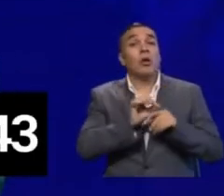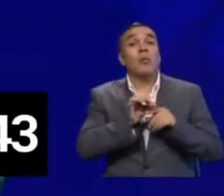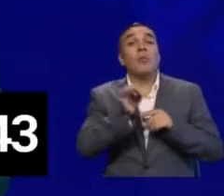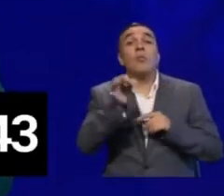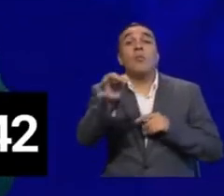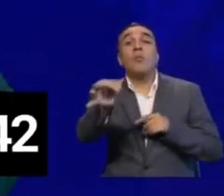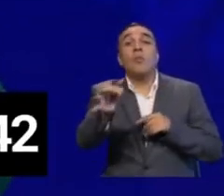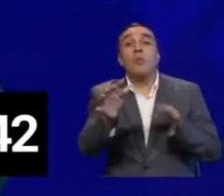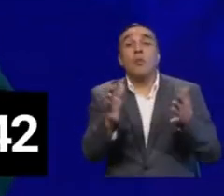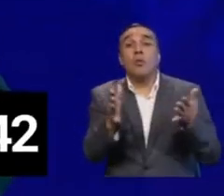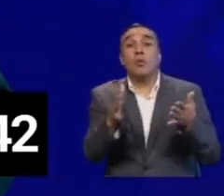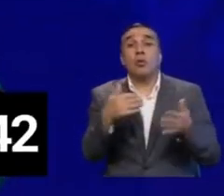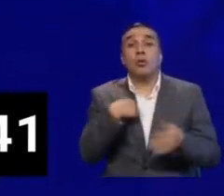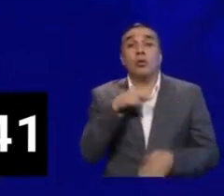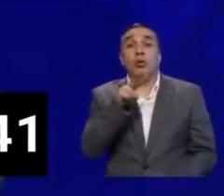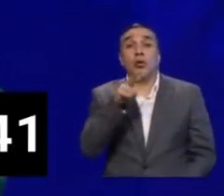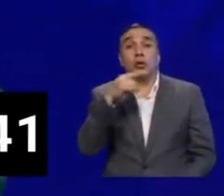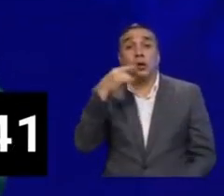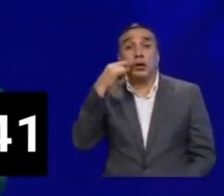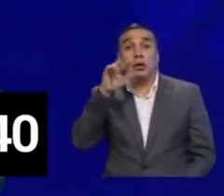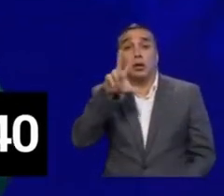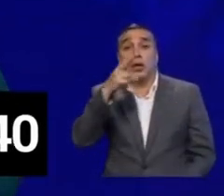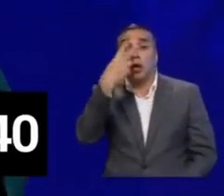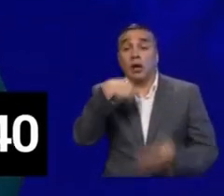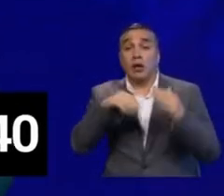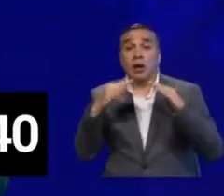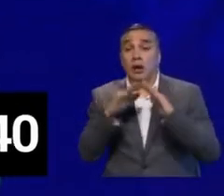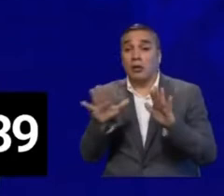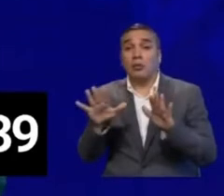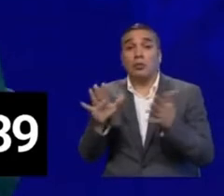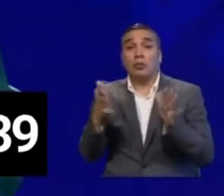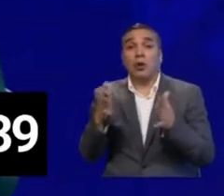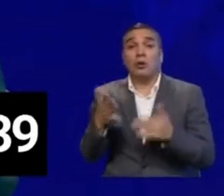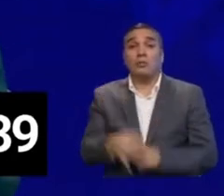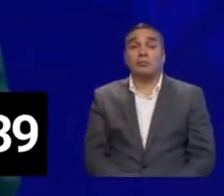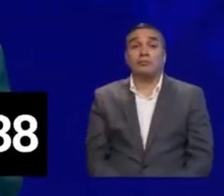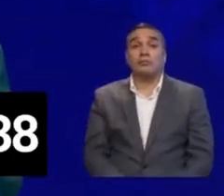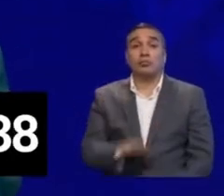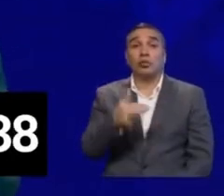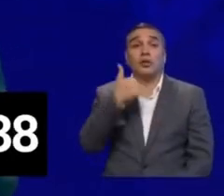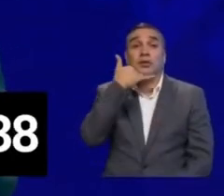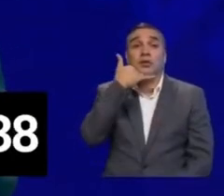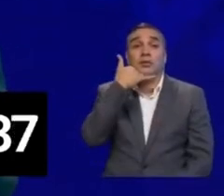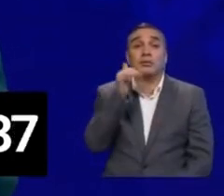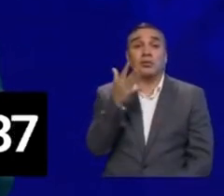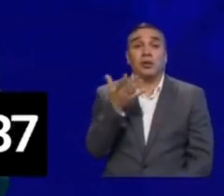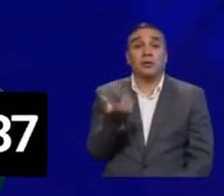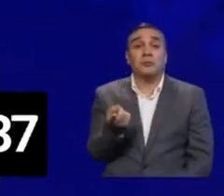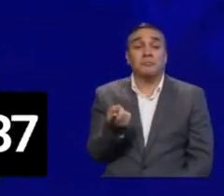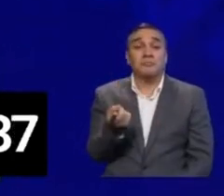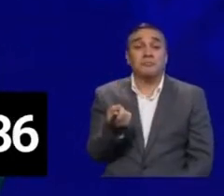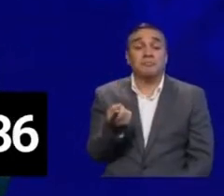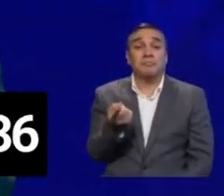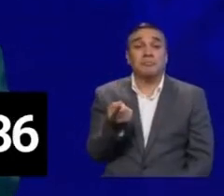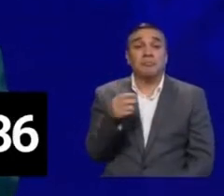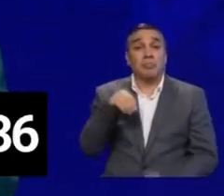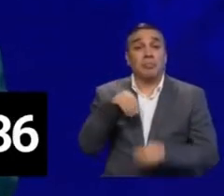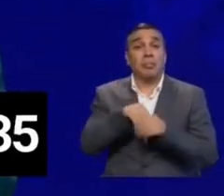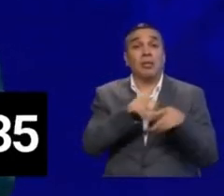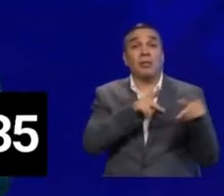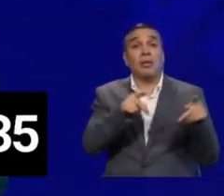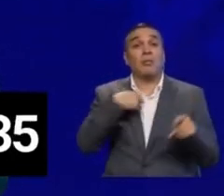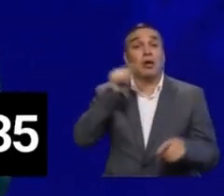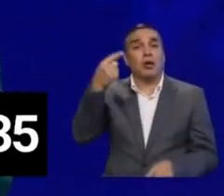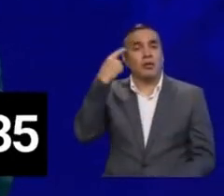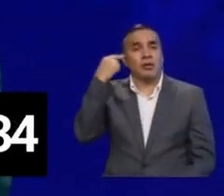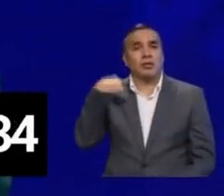nacionalidades que tienen 2 y 3 niños en casa, a lo mejor ni siquiera tienen un teléfono inteligente. Dentro de nuestro plan de gobierno